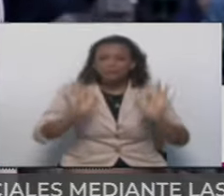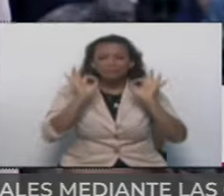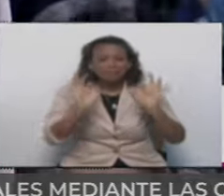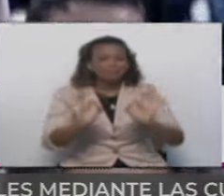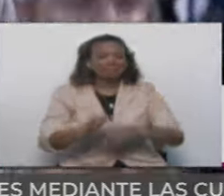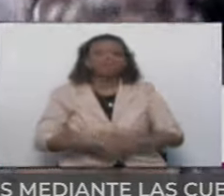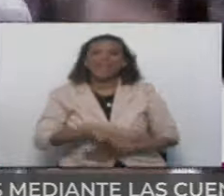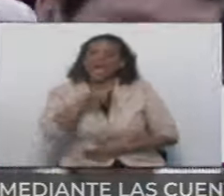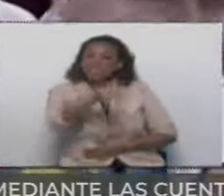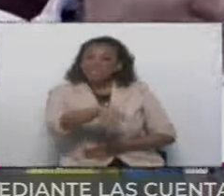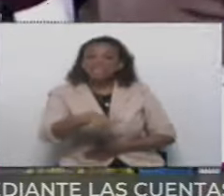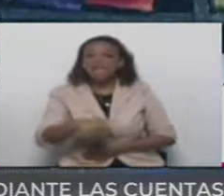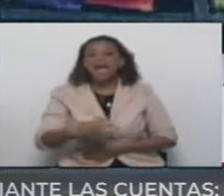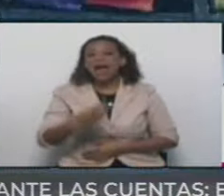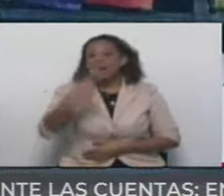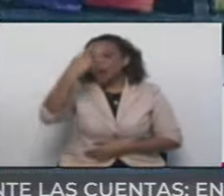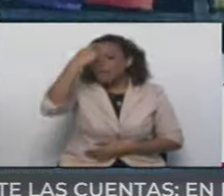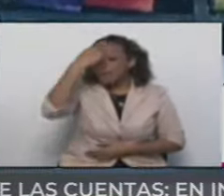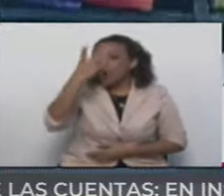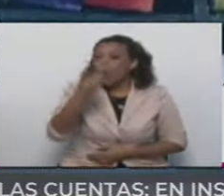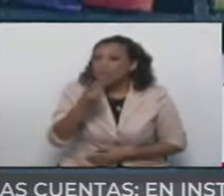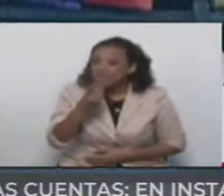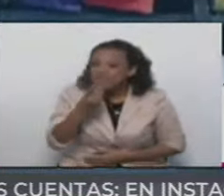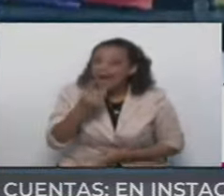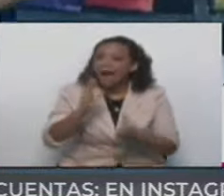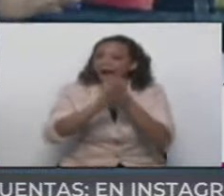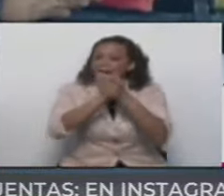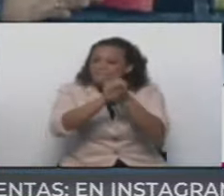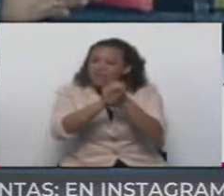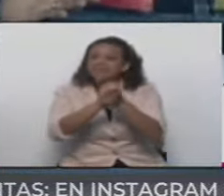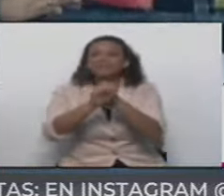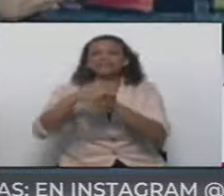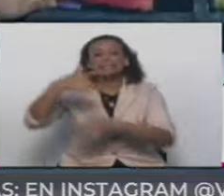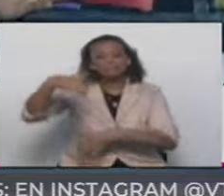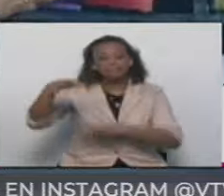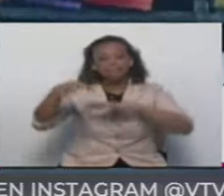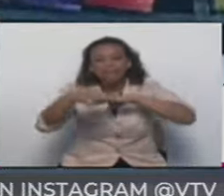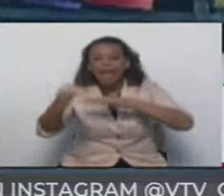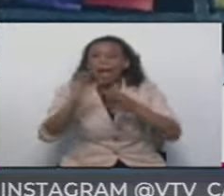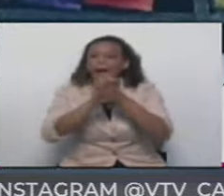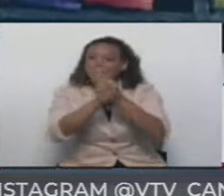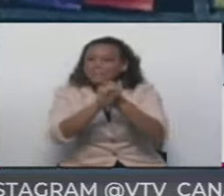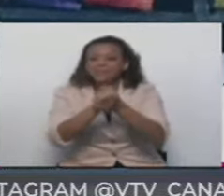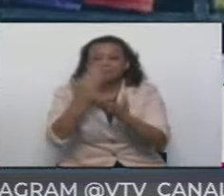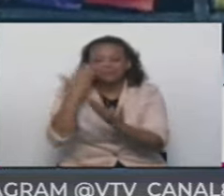Así como República Dominicana es nuestra patria también. Y